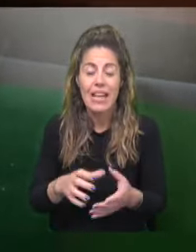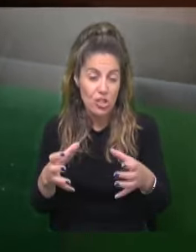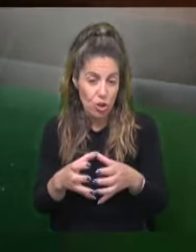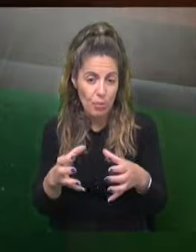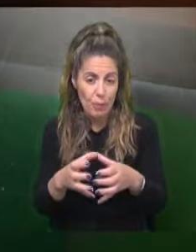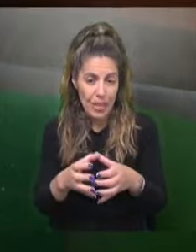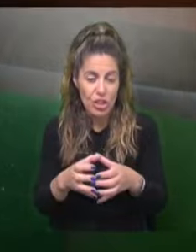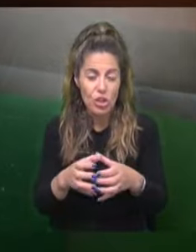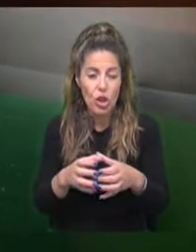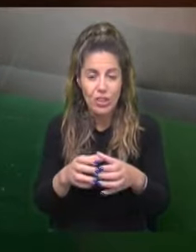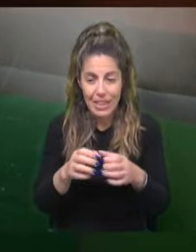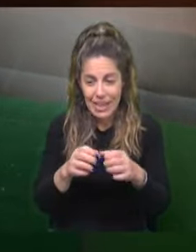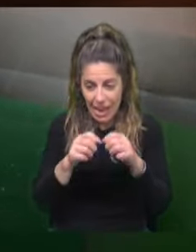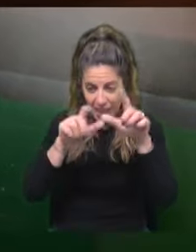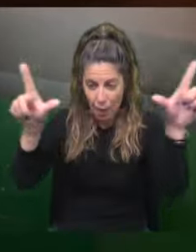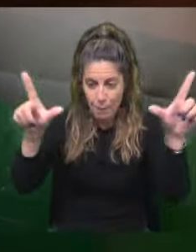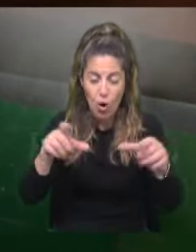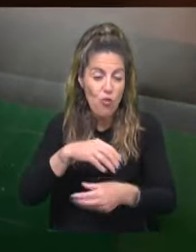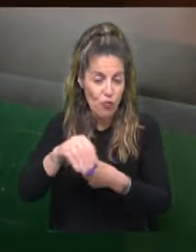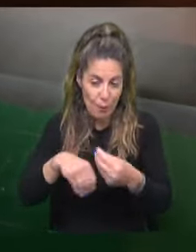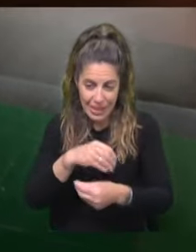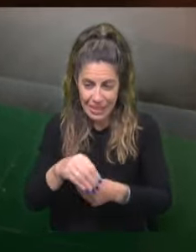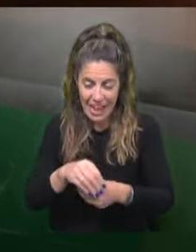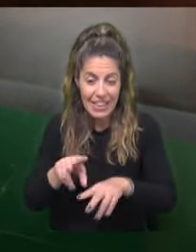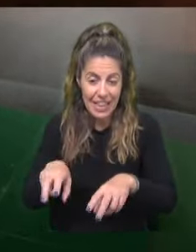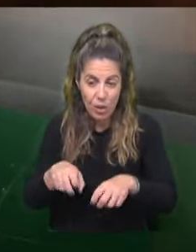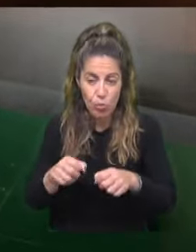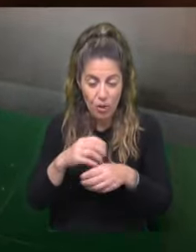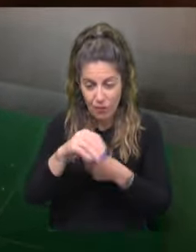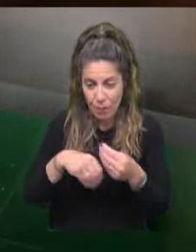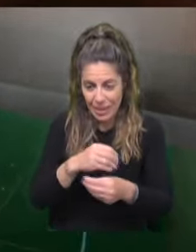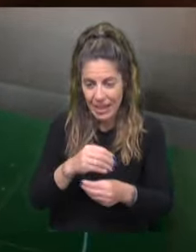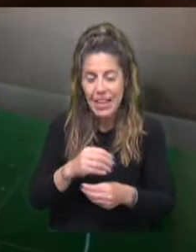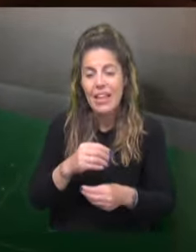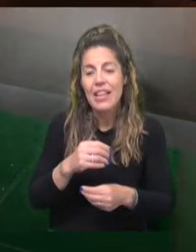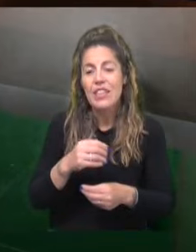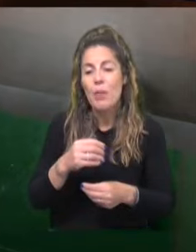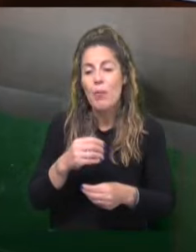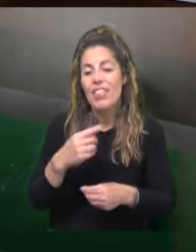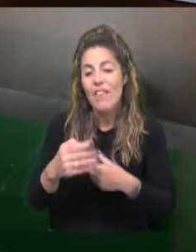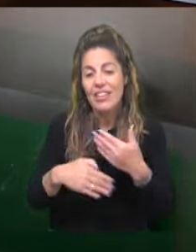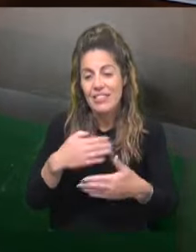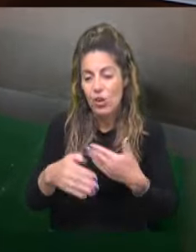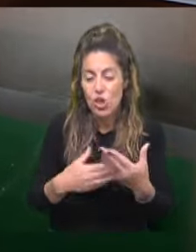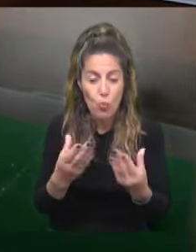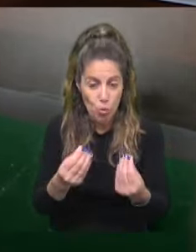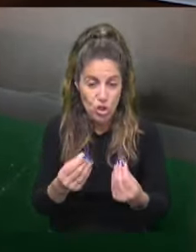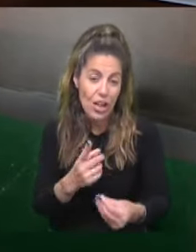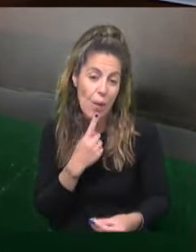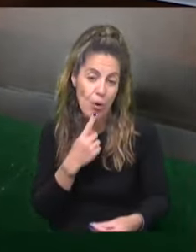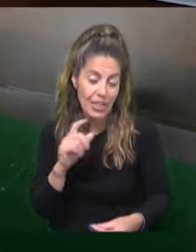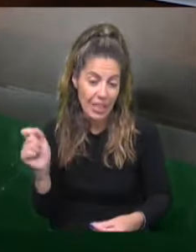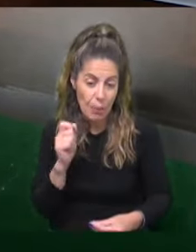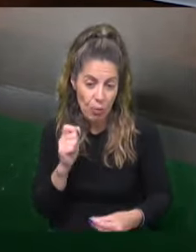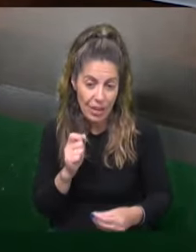agricultura familiar este especialmente después de haber desarrollado mucho desde las políticas públicas del gobierno nacional las políticas hacia la